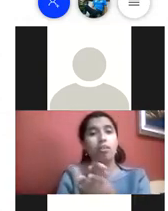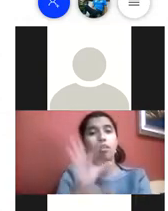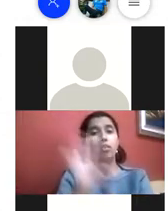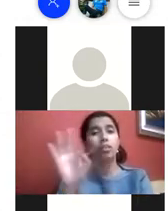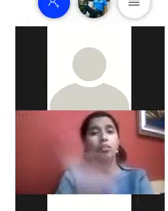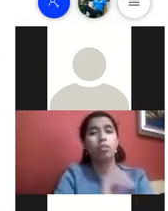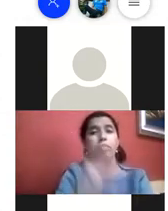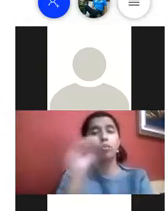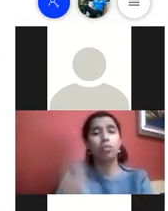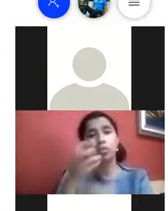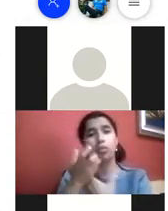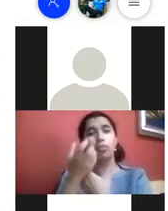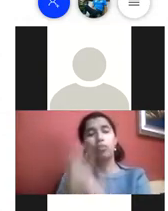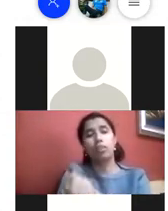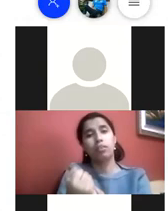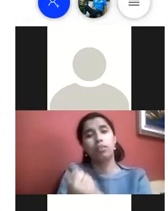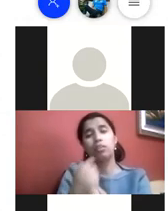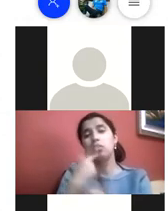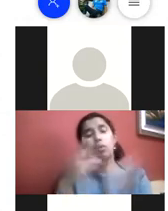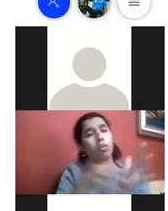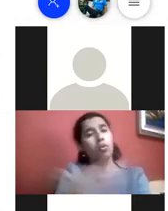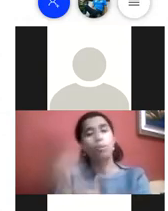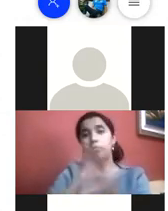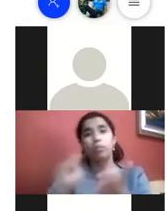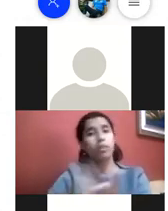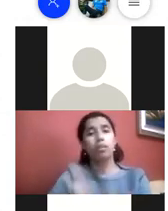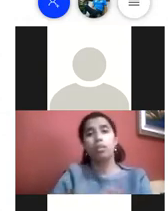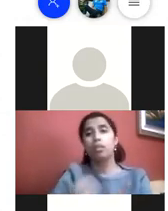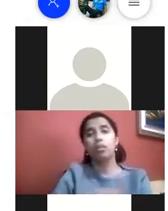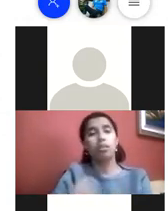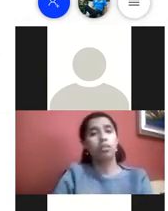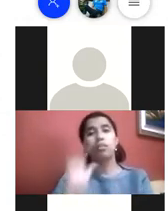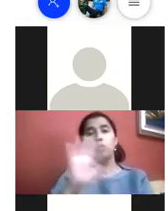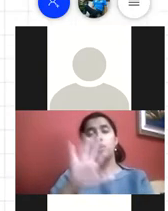99% de confianza, simplemente copia 2.575.